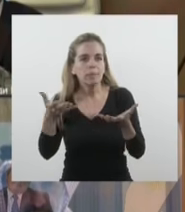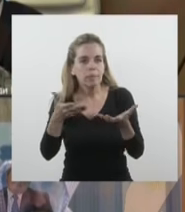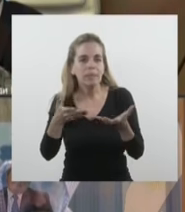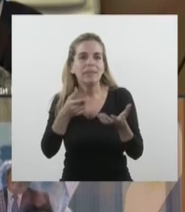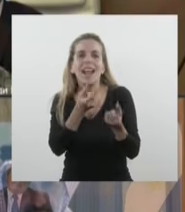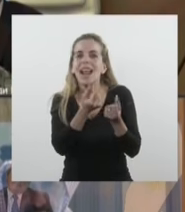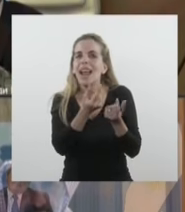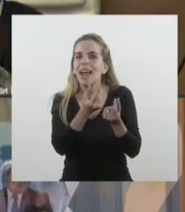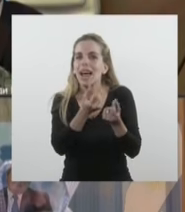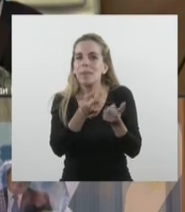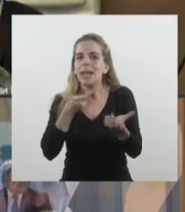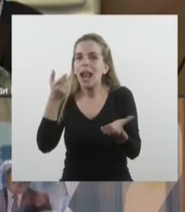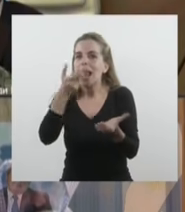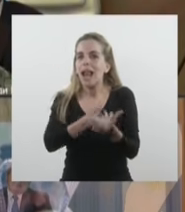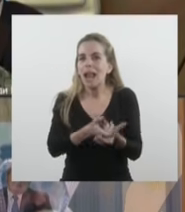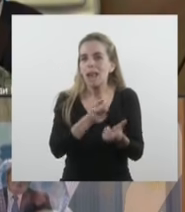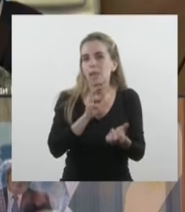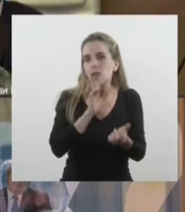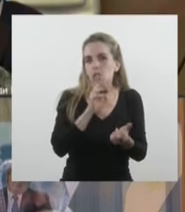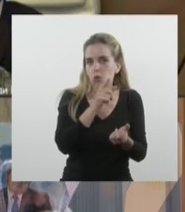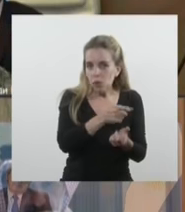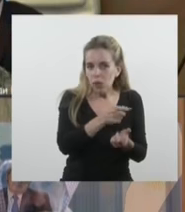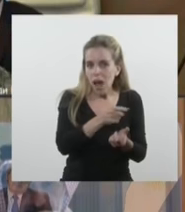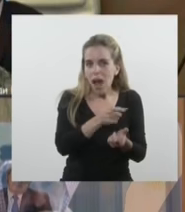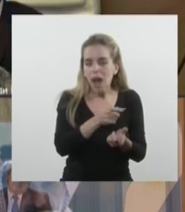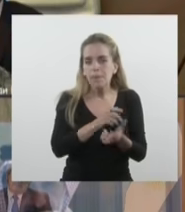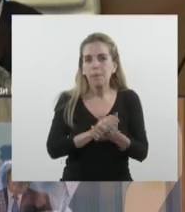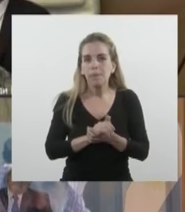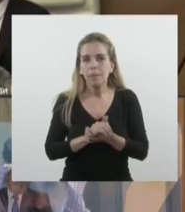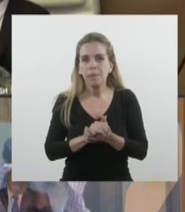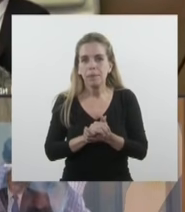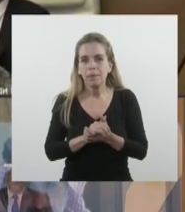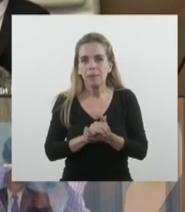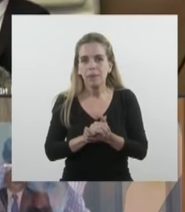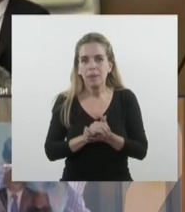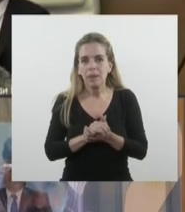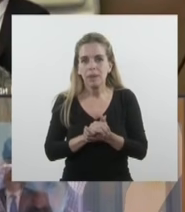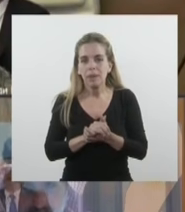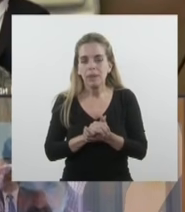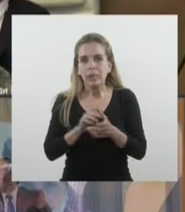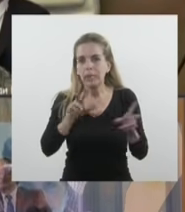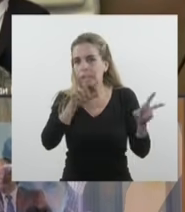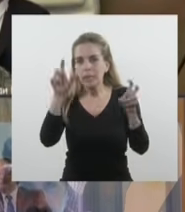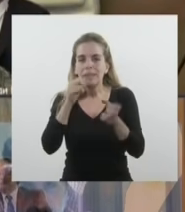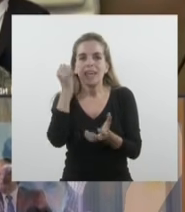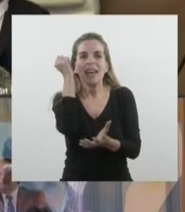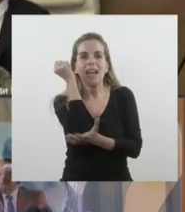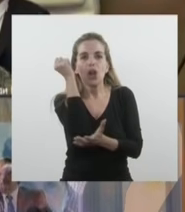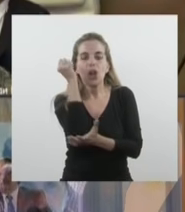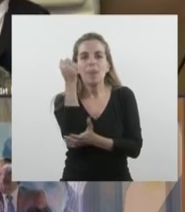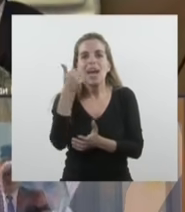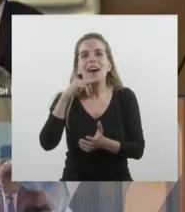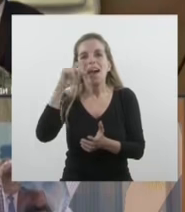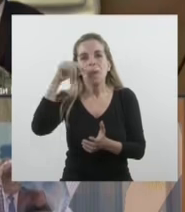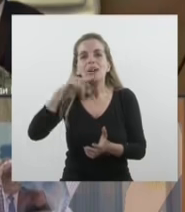la capital de russo en el marco de la economía liniers y